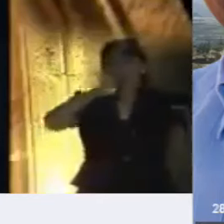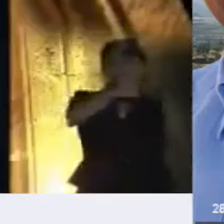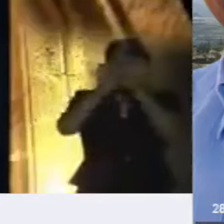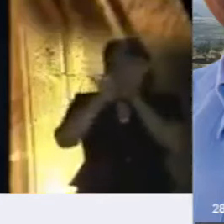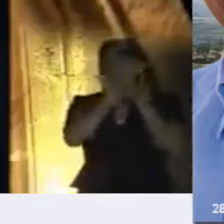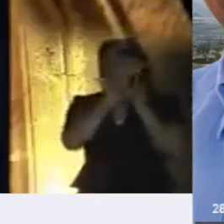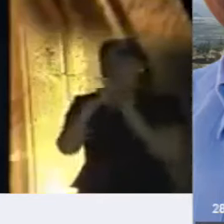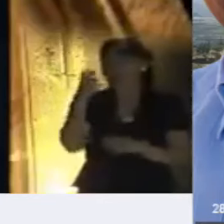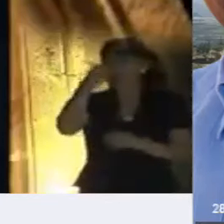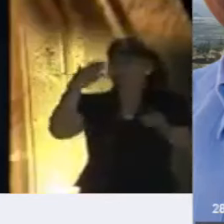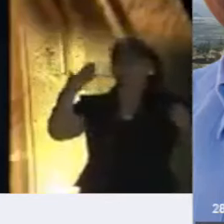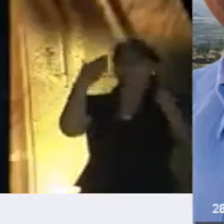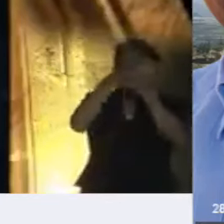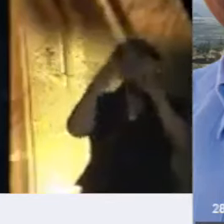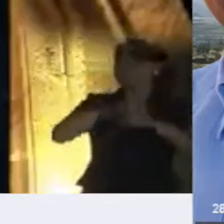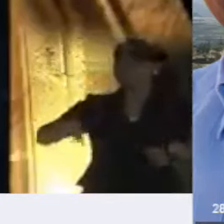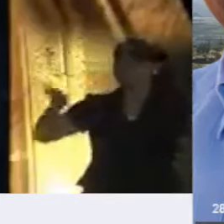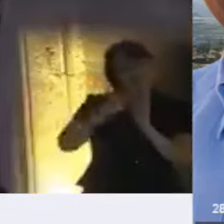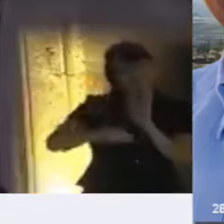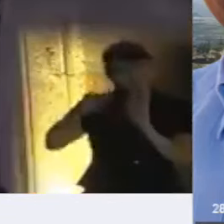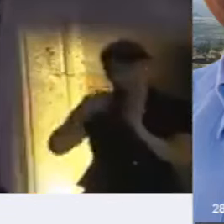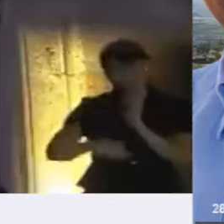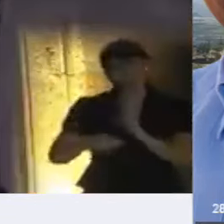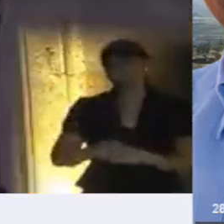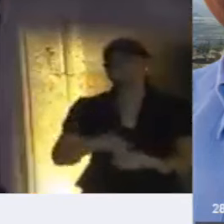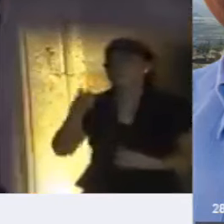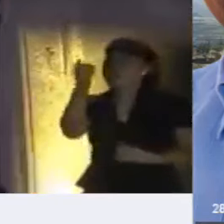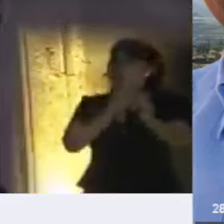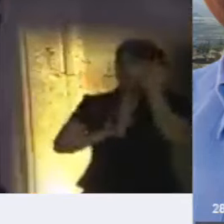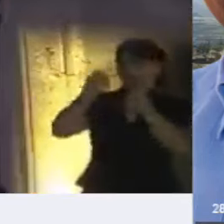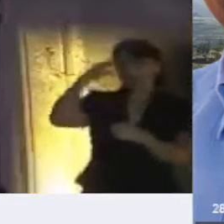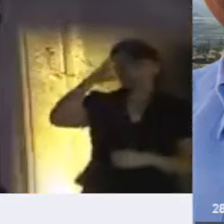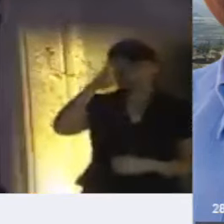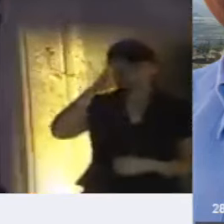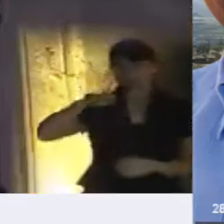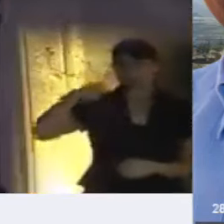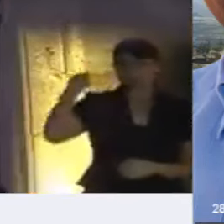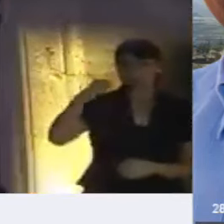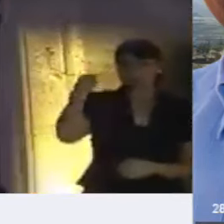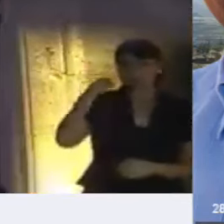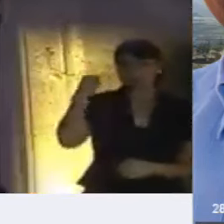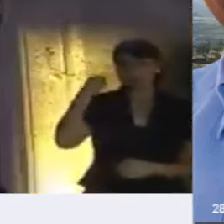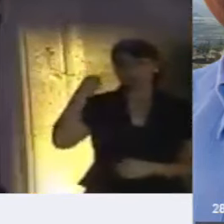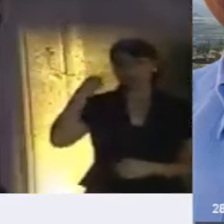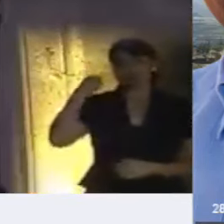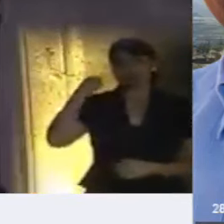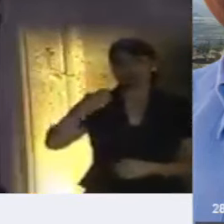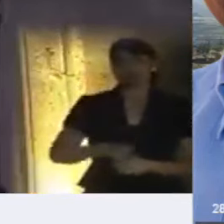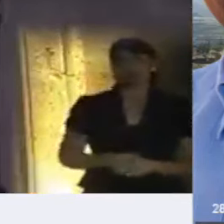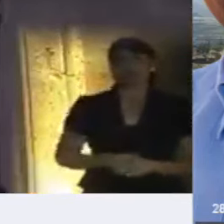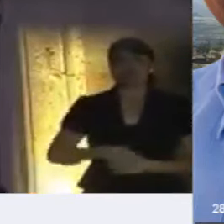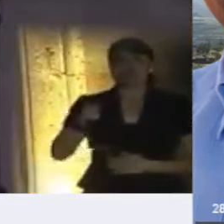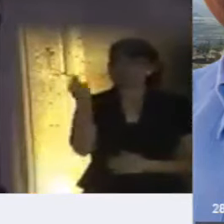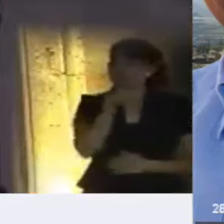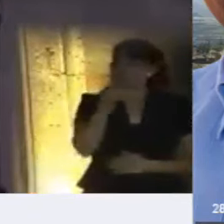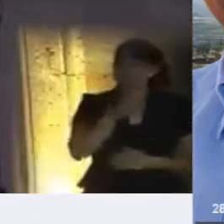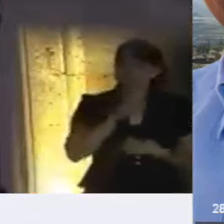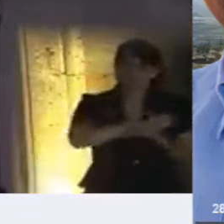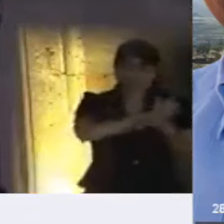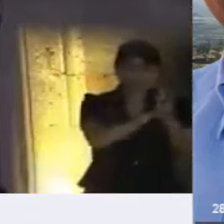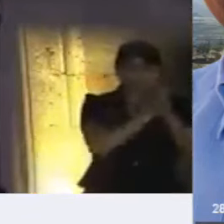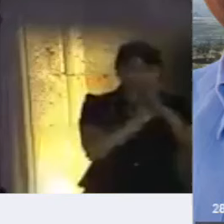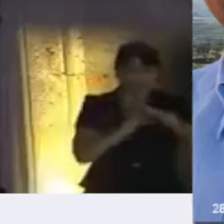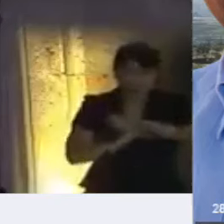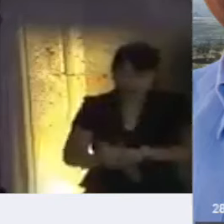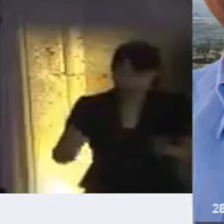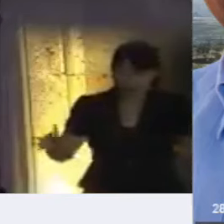esa es la causa, nuestra causa. En Oaxaca, una renovación humana, completa,